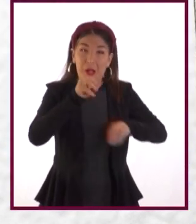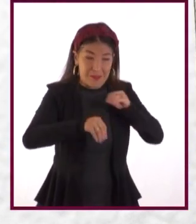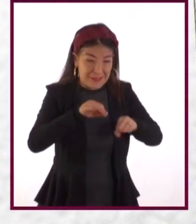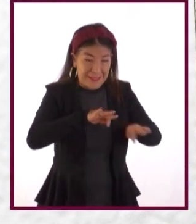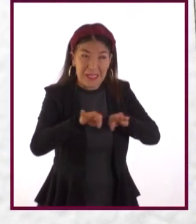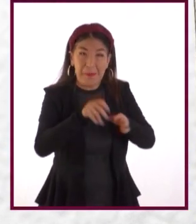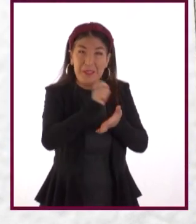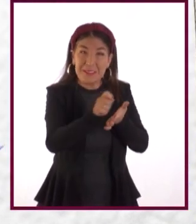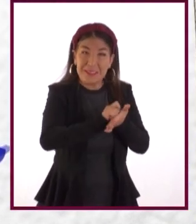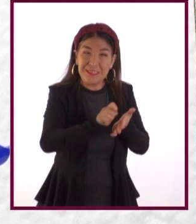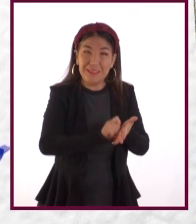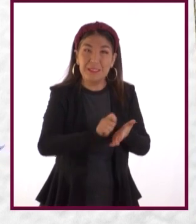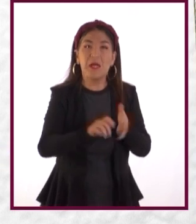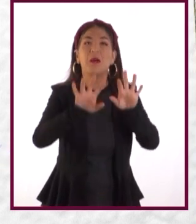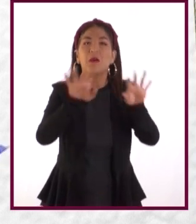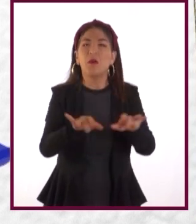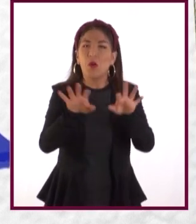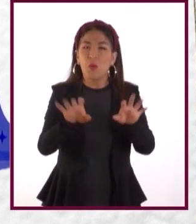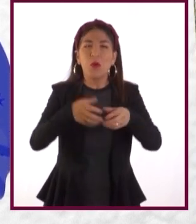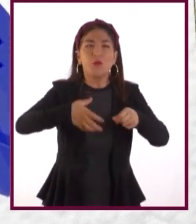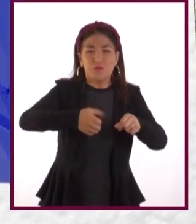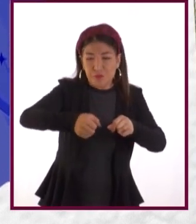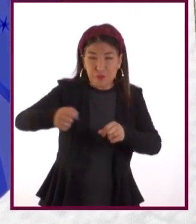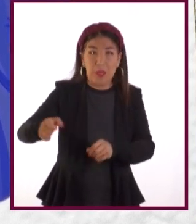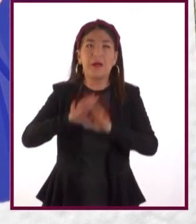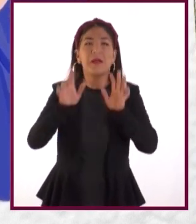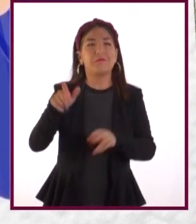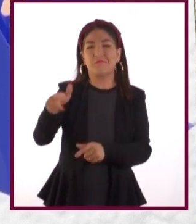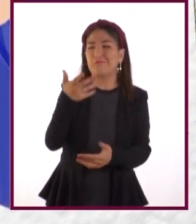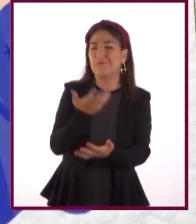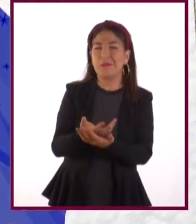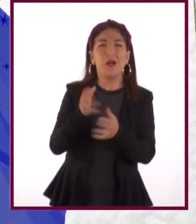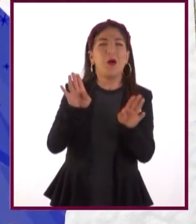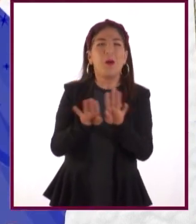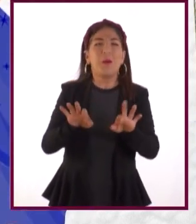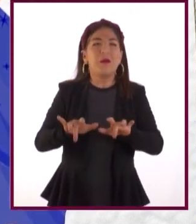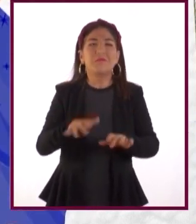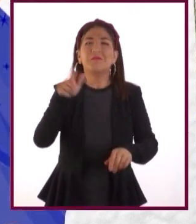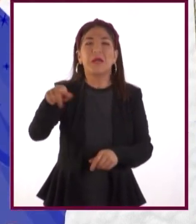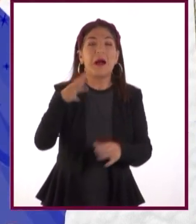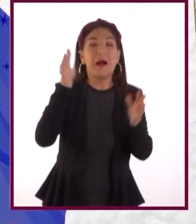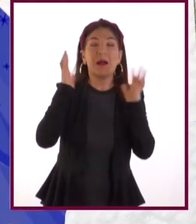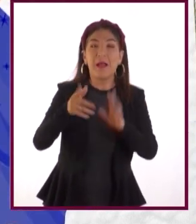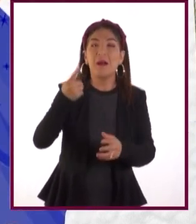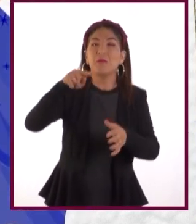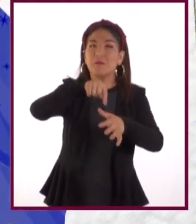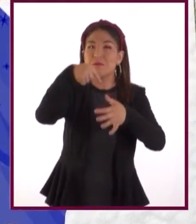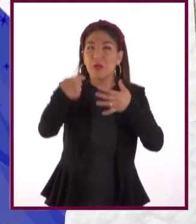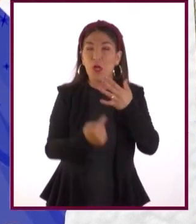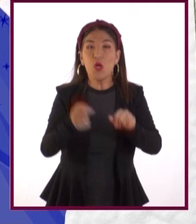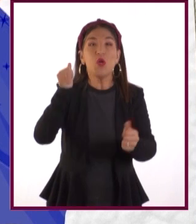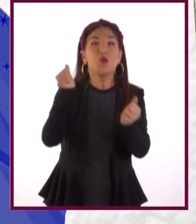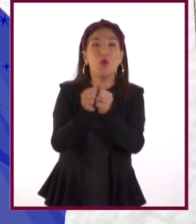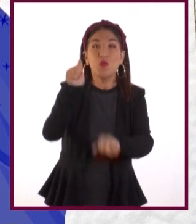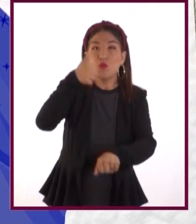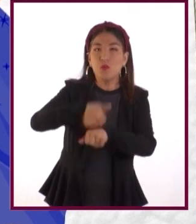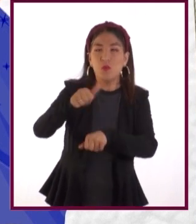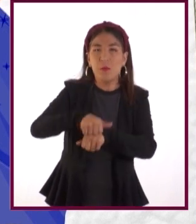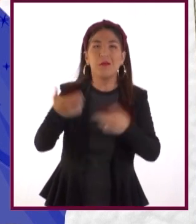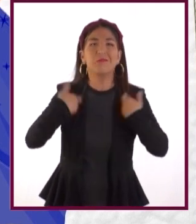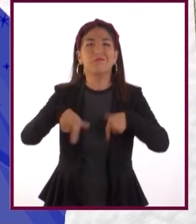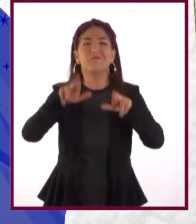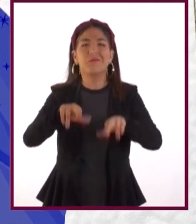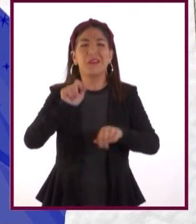trabajo, el propósito era crear una máquina que pudiera manipular símbolos de acuerdo con reglas y que los